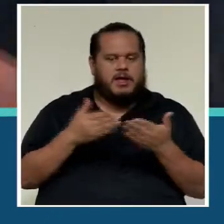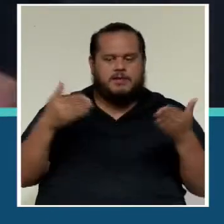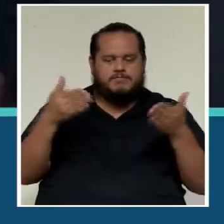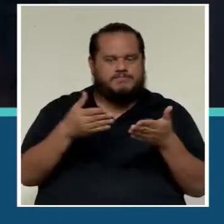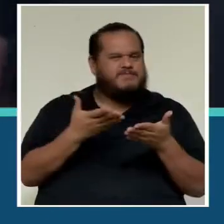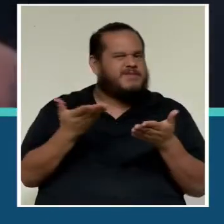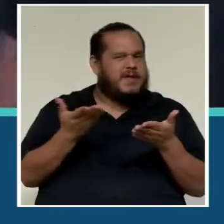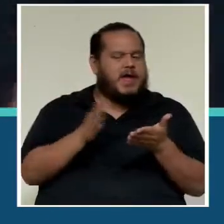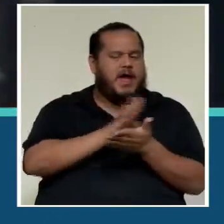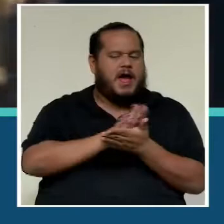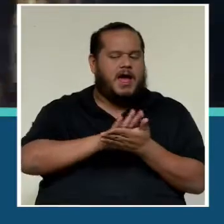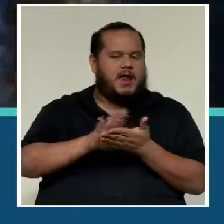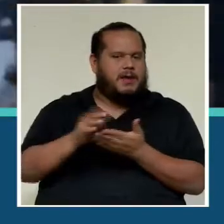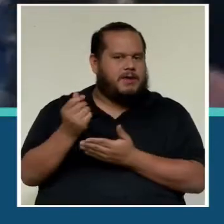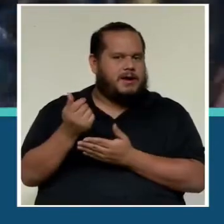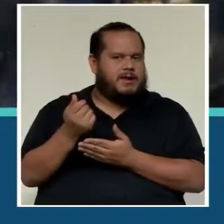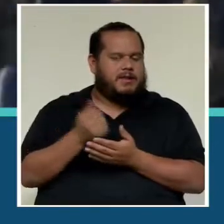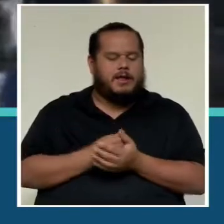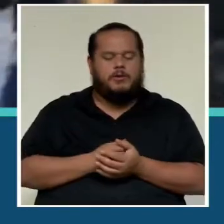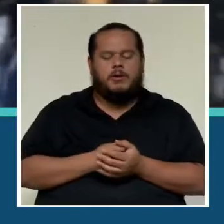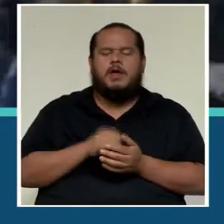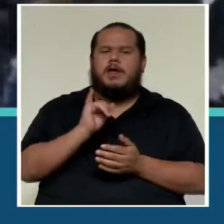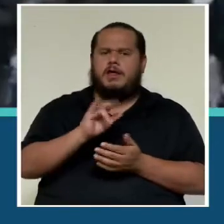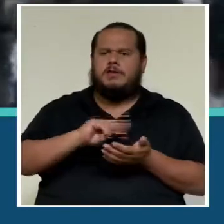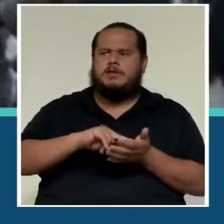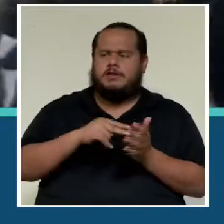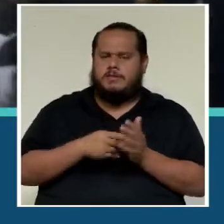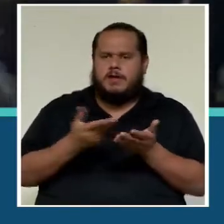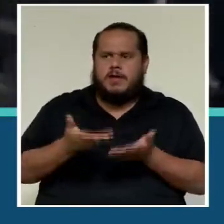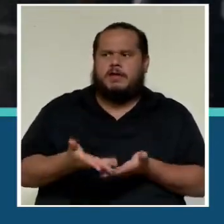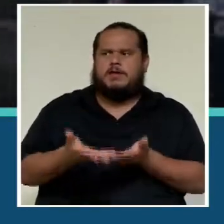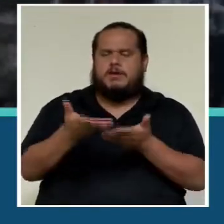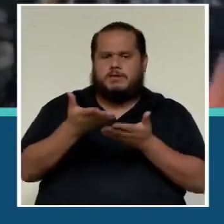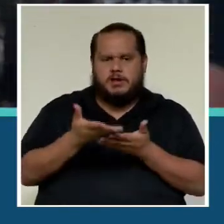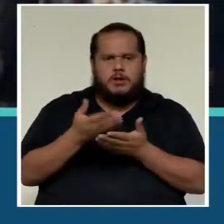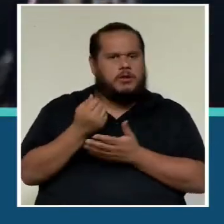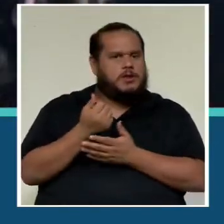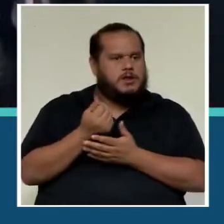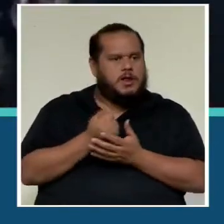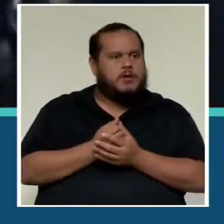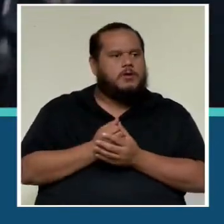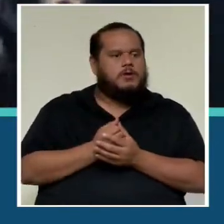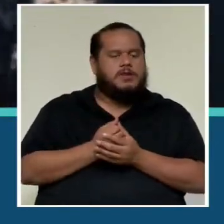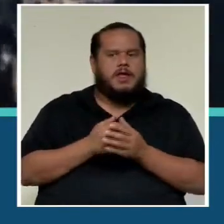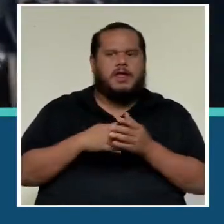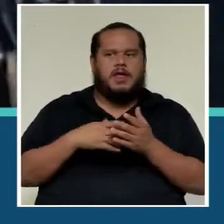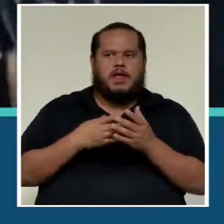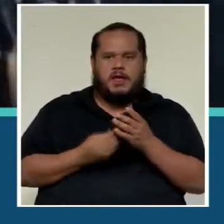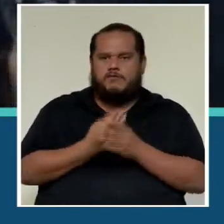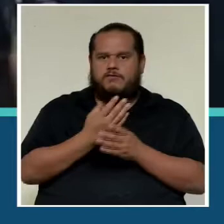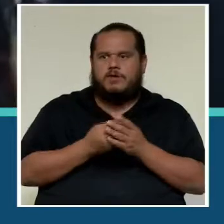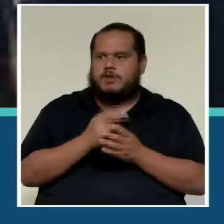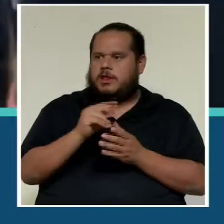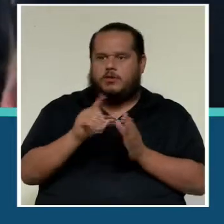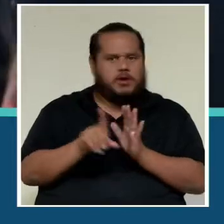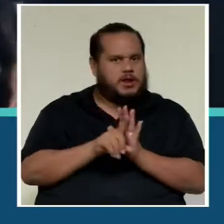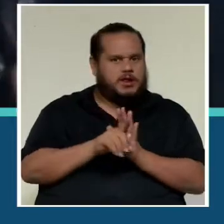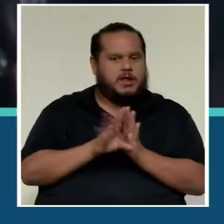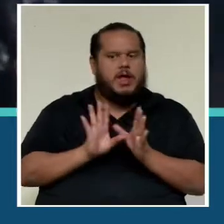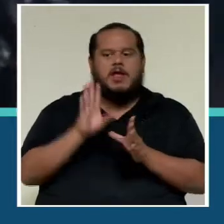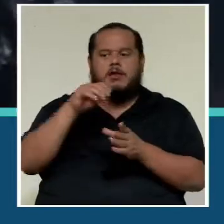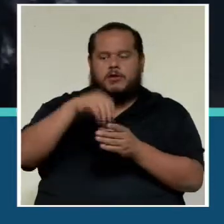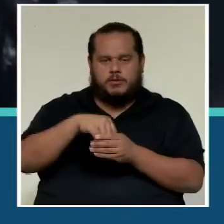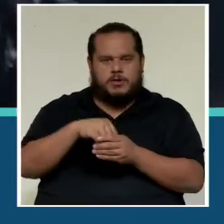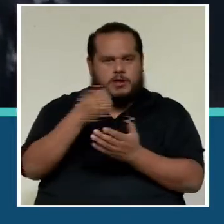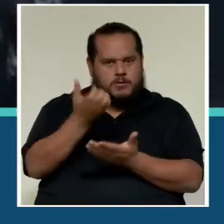dinero. Eso significa que ha obtenido dinero de fuente ilegítima y que lo ha insertado